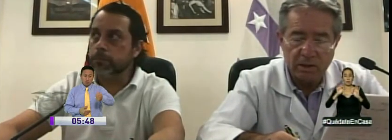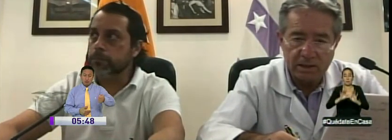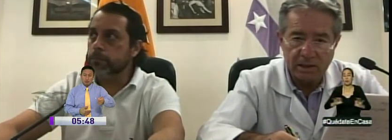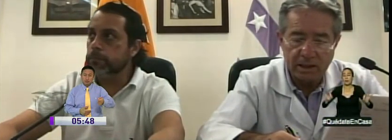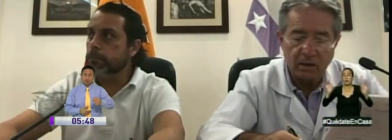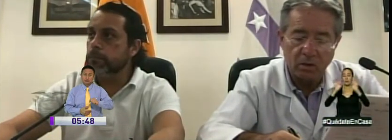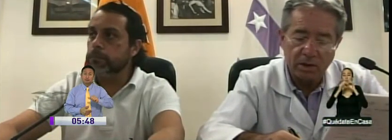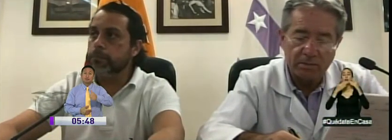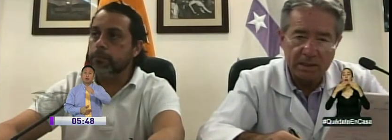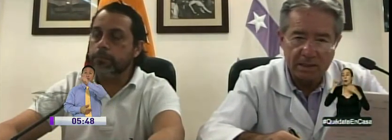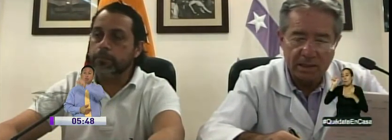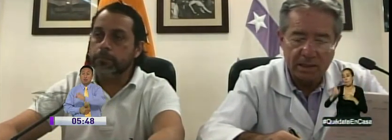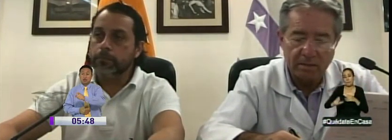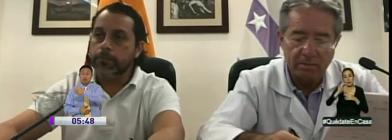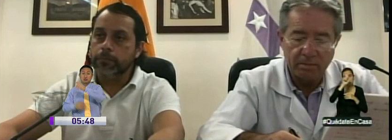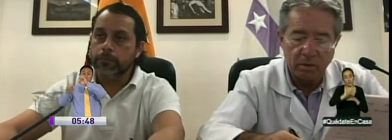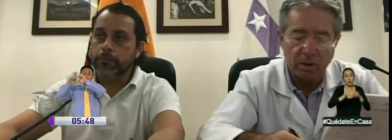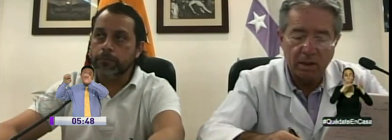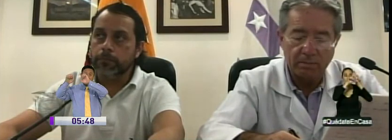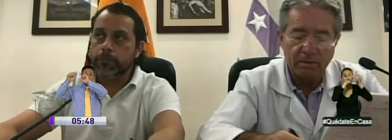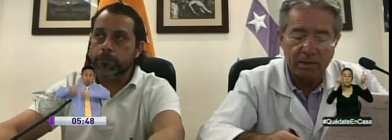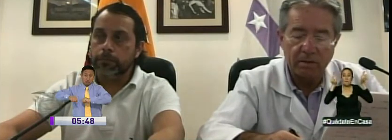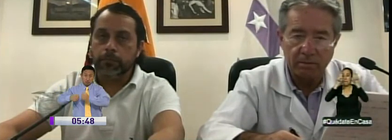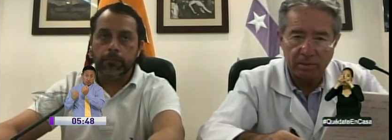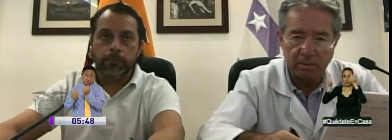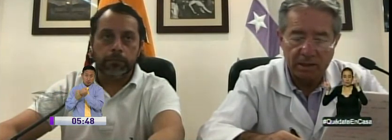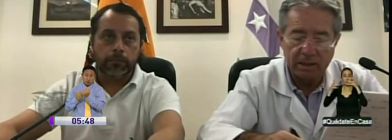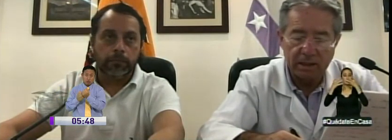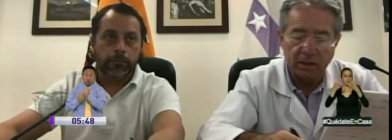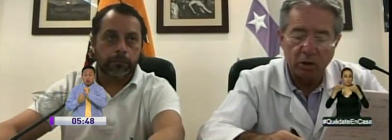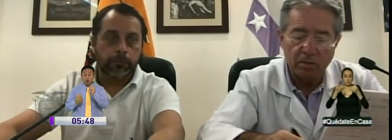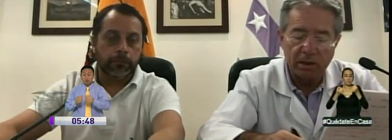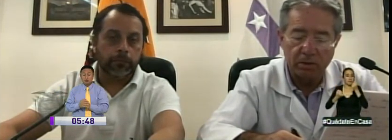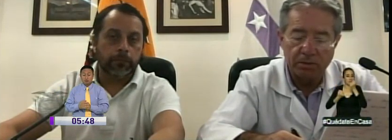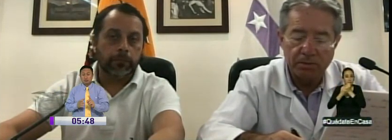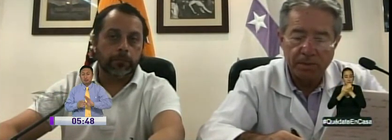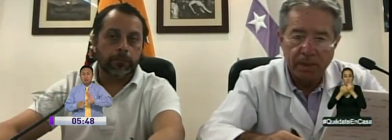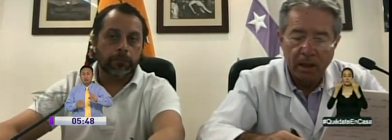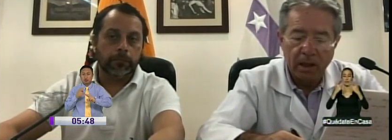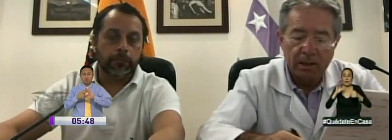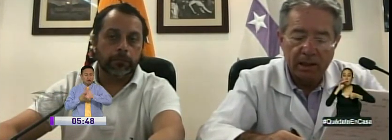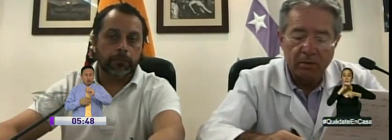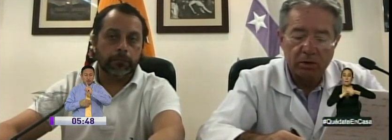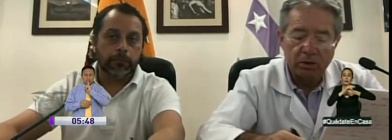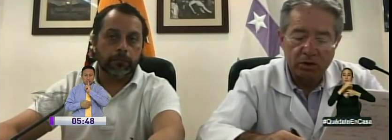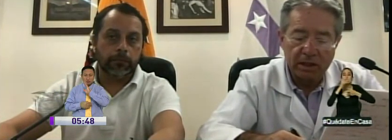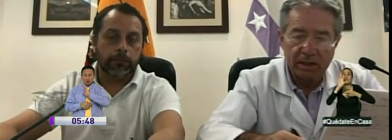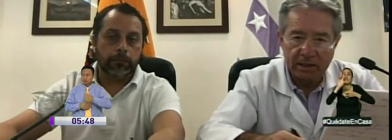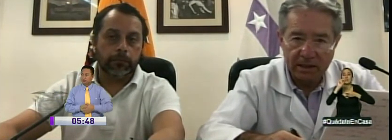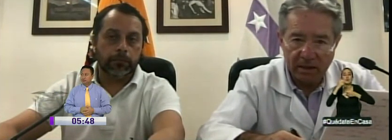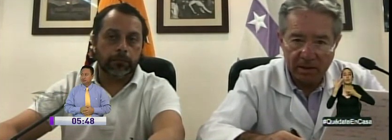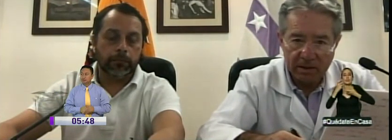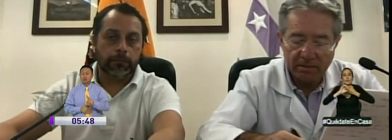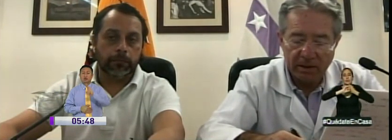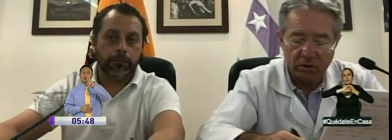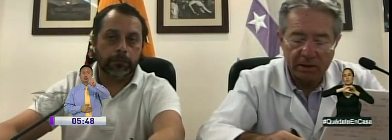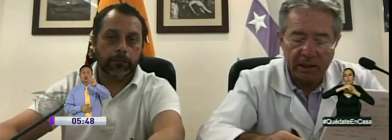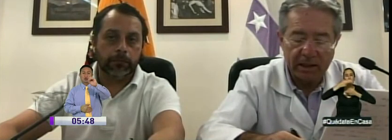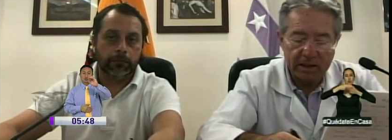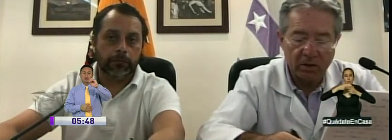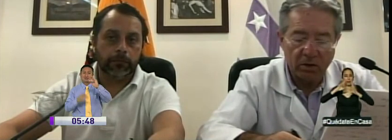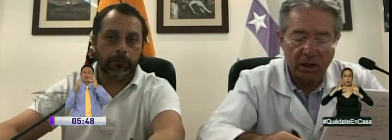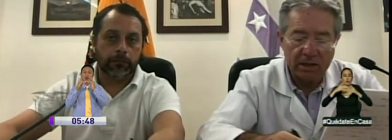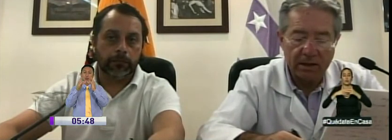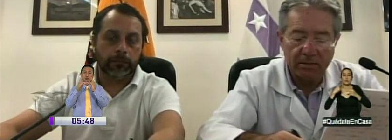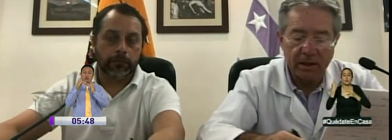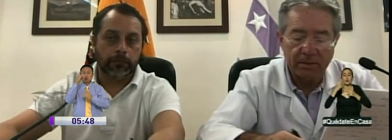de personas que quieren o de empresas que quieren o que prefieren permanecer en el anonimato. Tenemos 200 camas para hospital